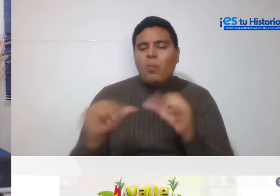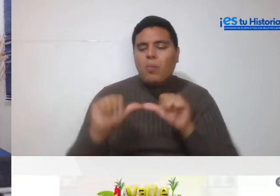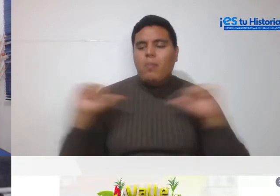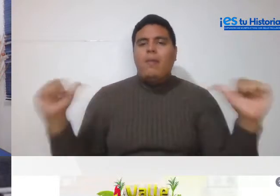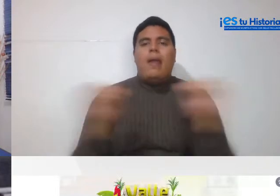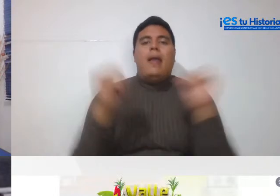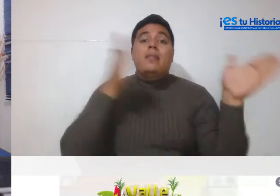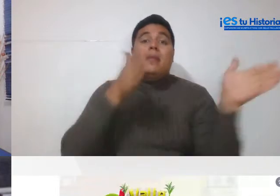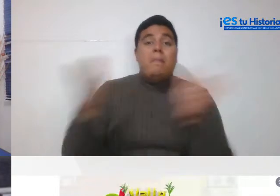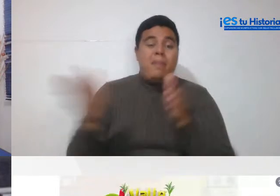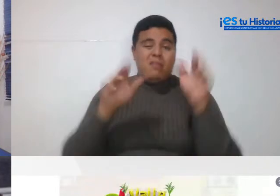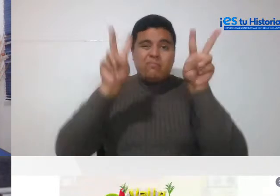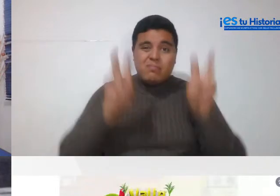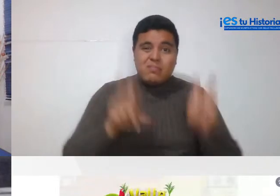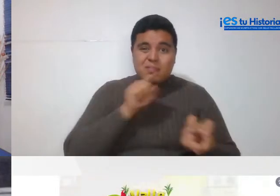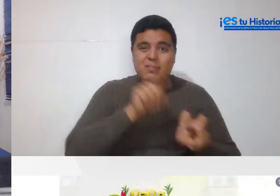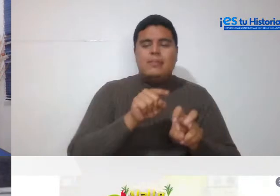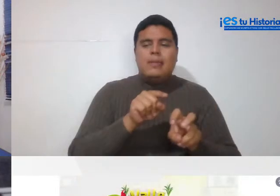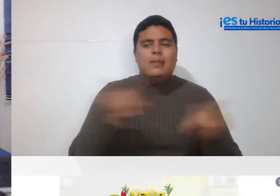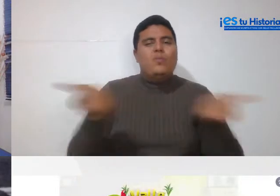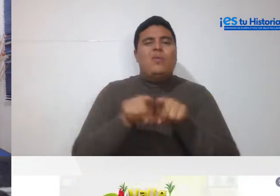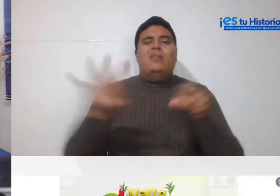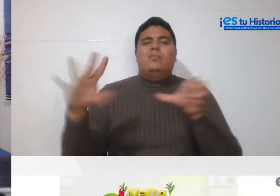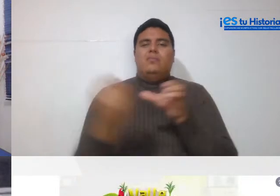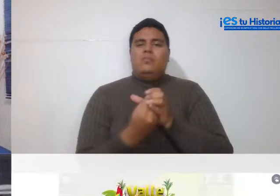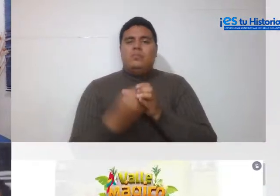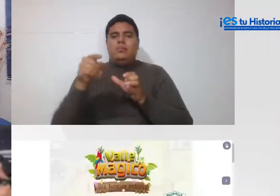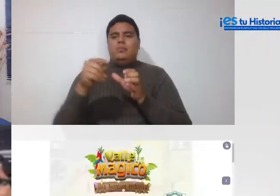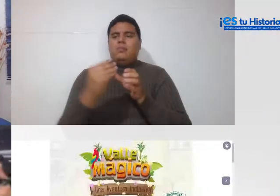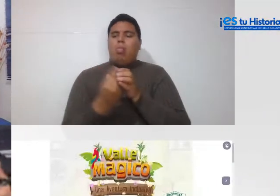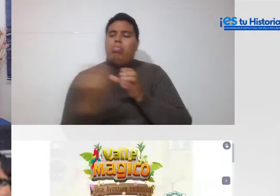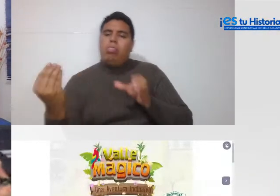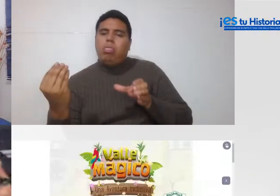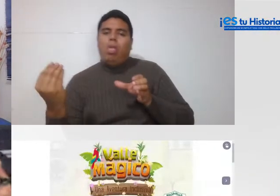a sentir como excluidos de los demás estudiantes.